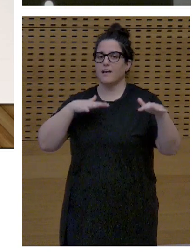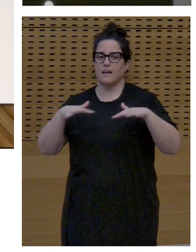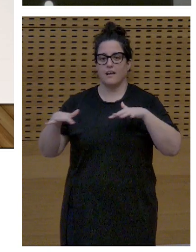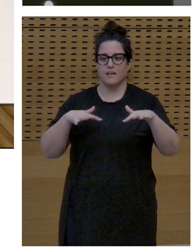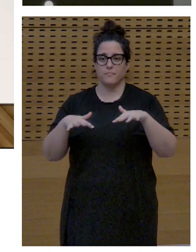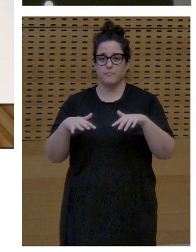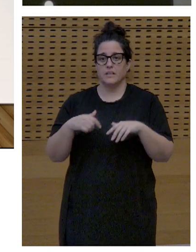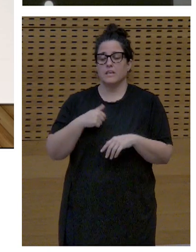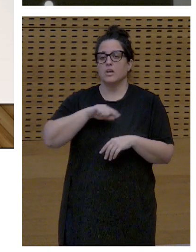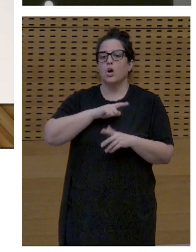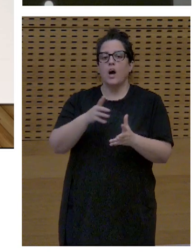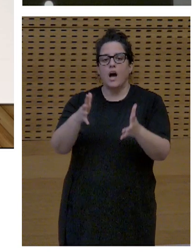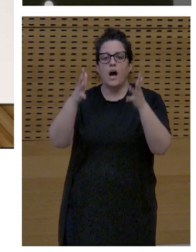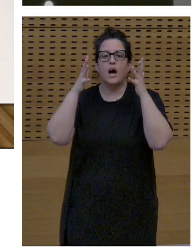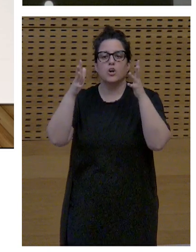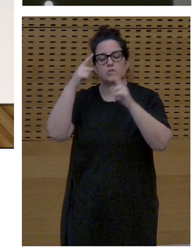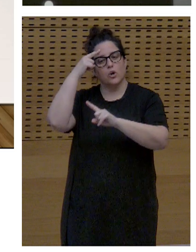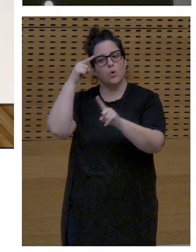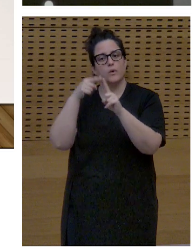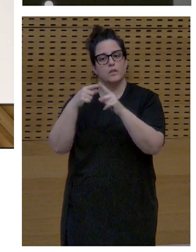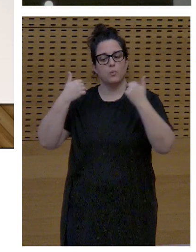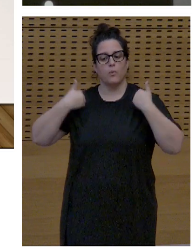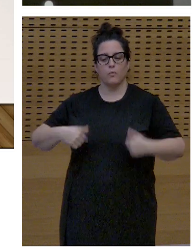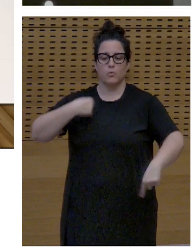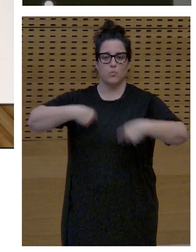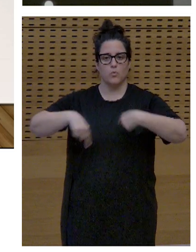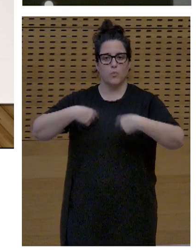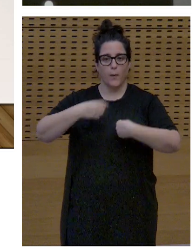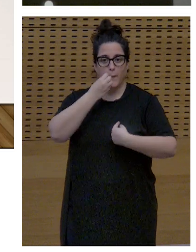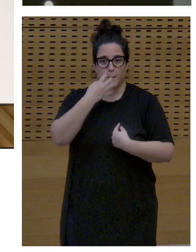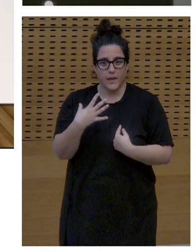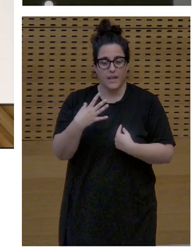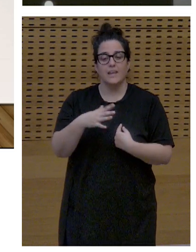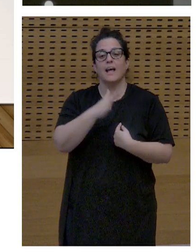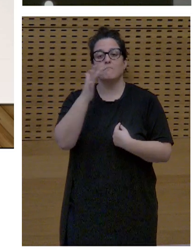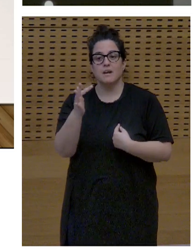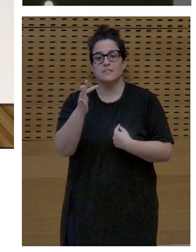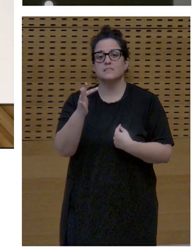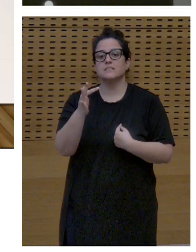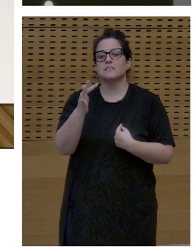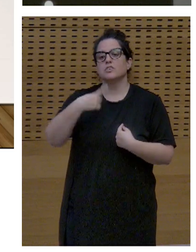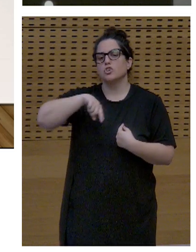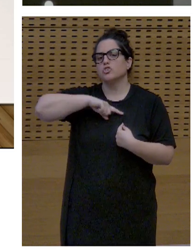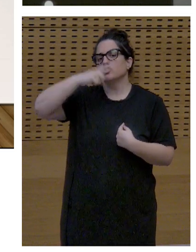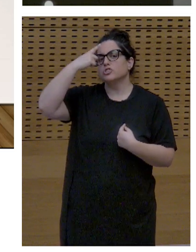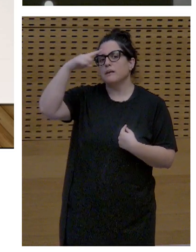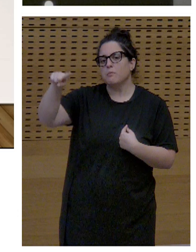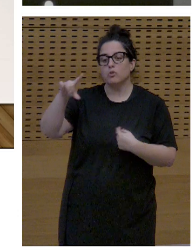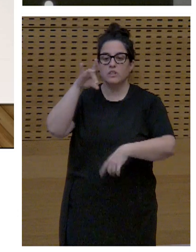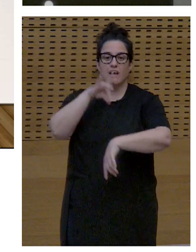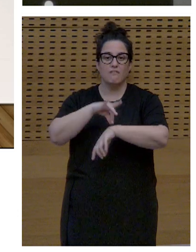no lo recomendamos solo para mantenernos bien físicamente. Lo recomendamos porque sabemos que la evolución de